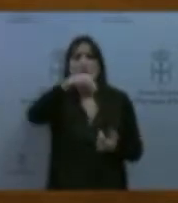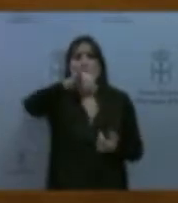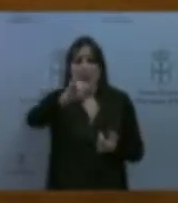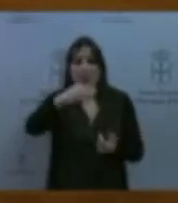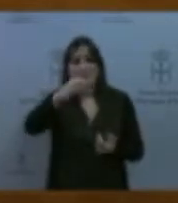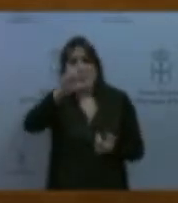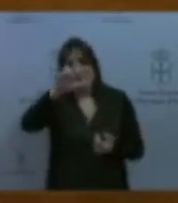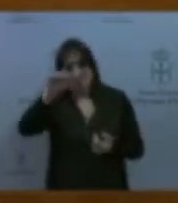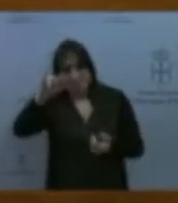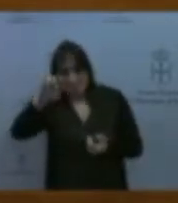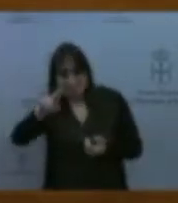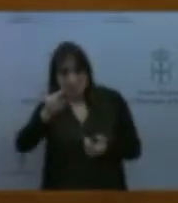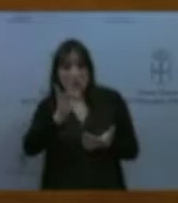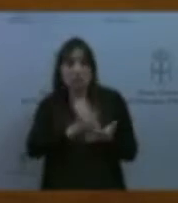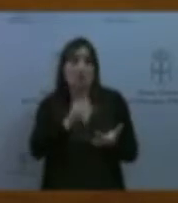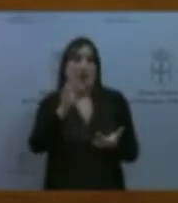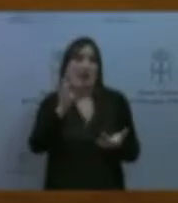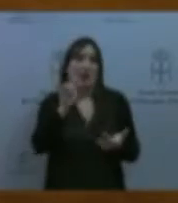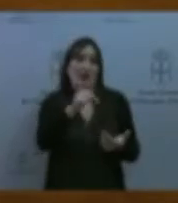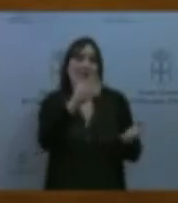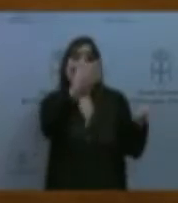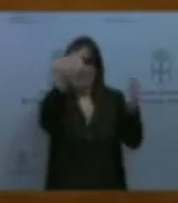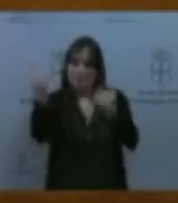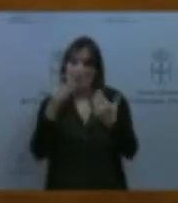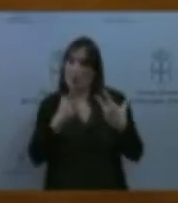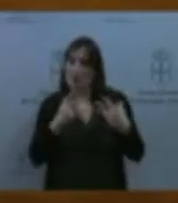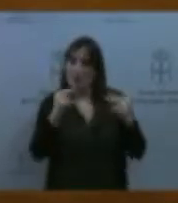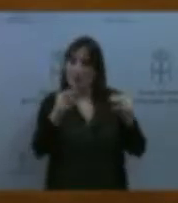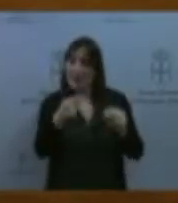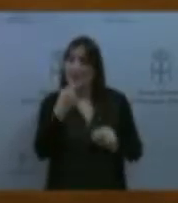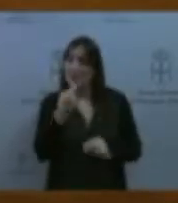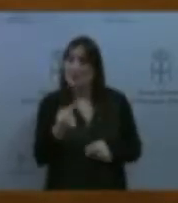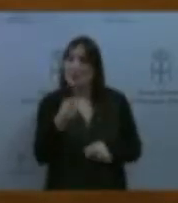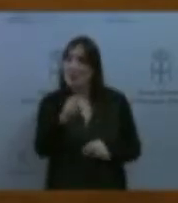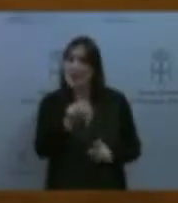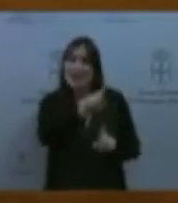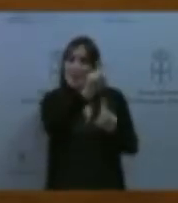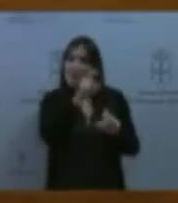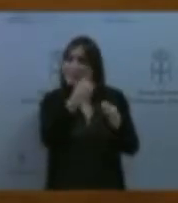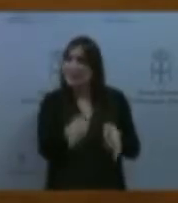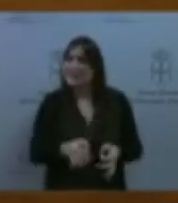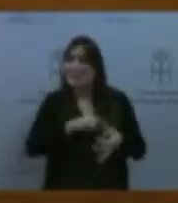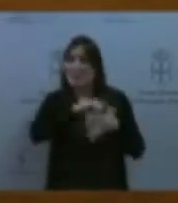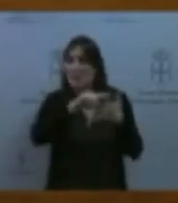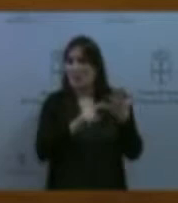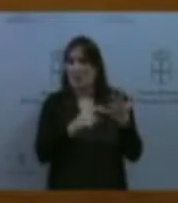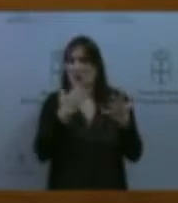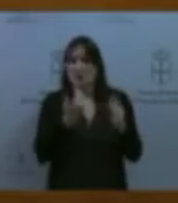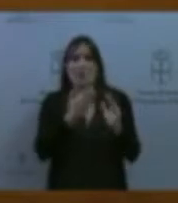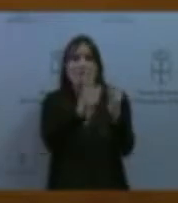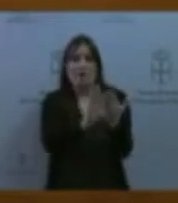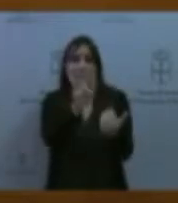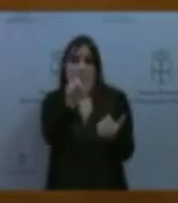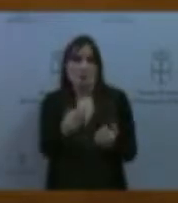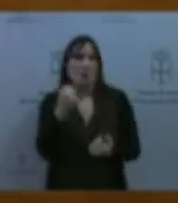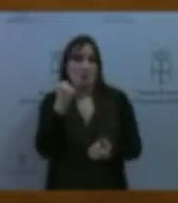despedida, dijo que él siempre había hecho 5 grandes preguntas cada vez que se había puesto enfrente de alguien poderoso. Y les preguntaba